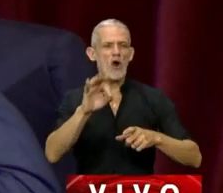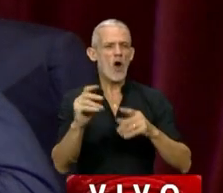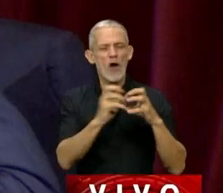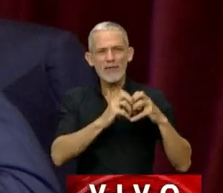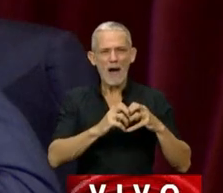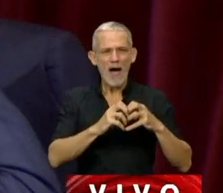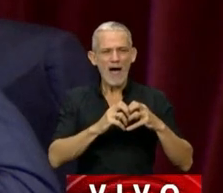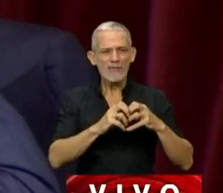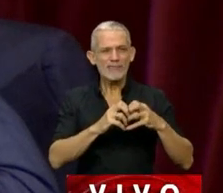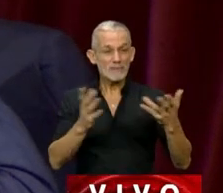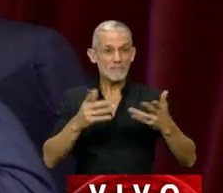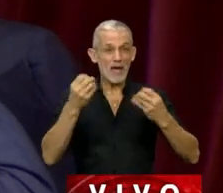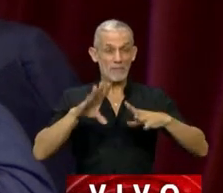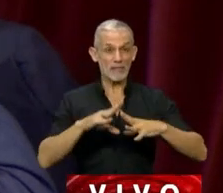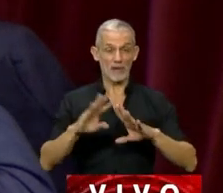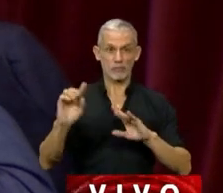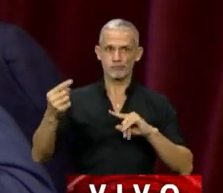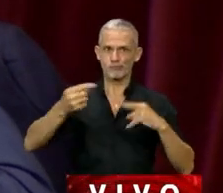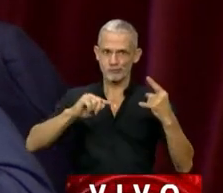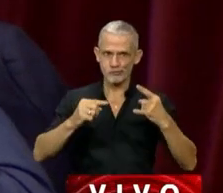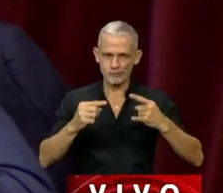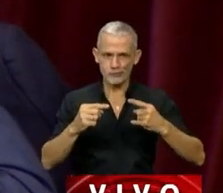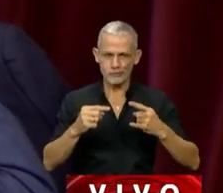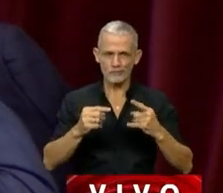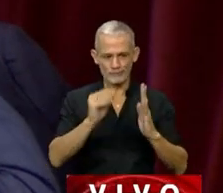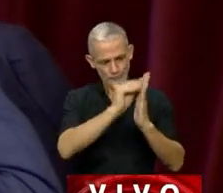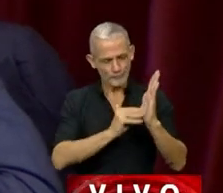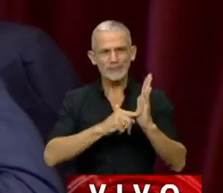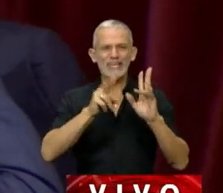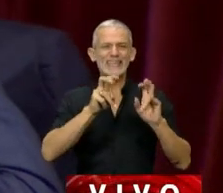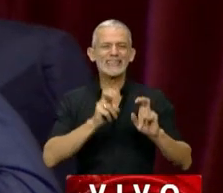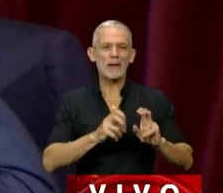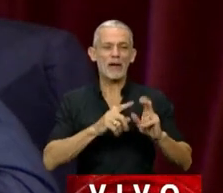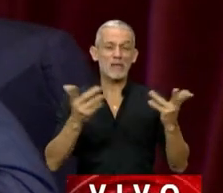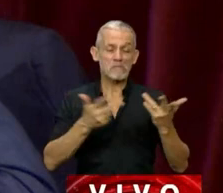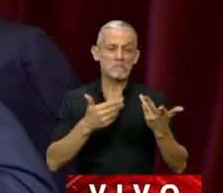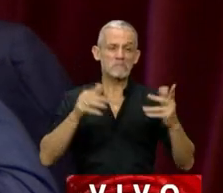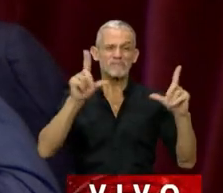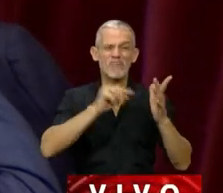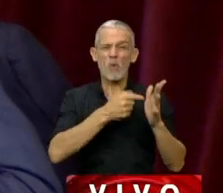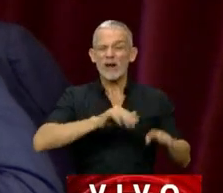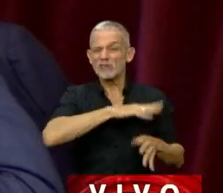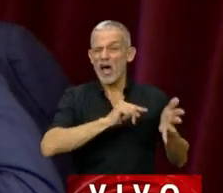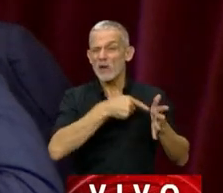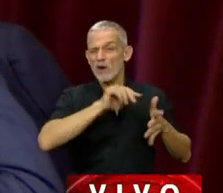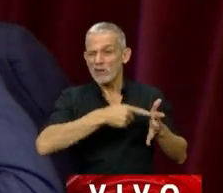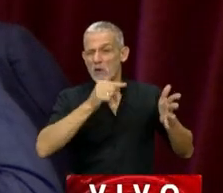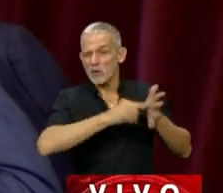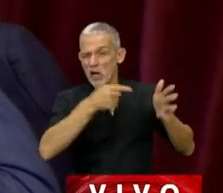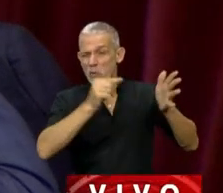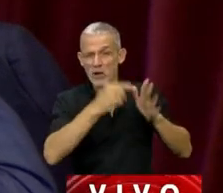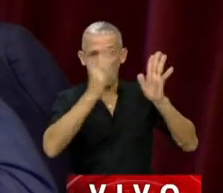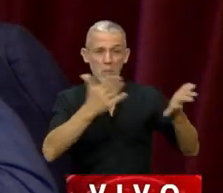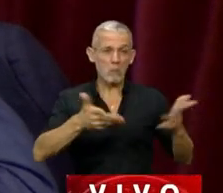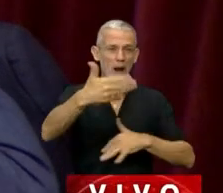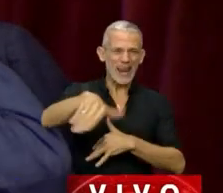debate, empiezan los debates de agenda de, podríamos decir, de los medios de la Ciudad de Buenos Aires, ¿no?, donde en